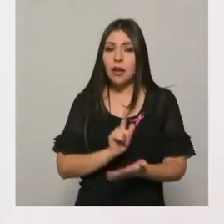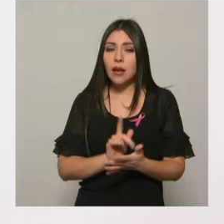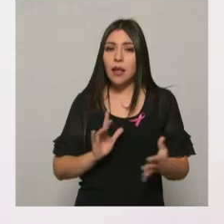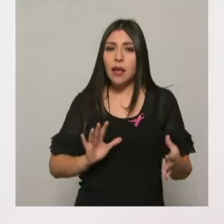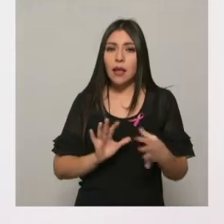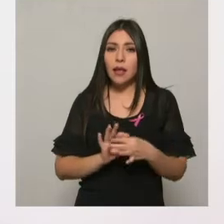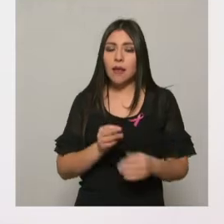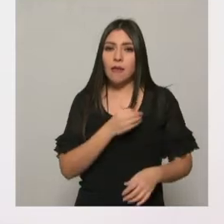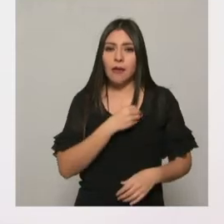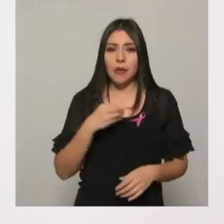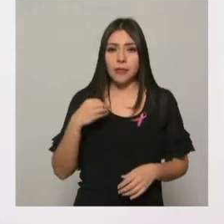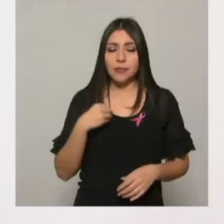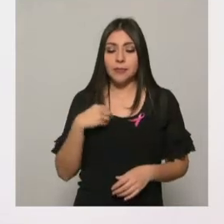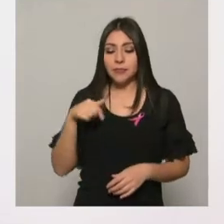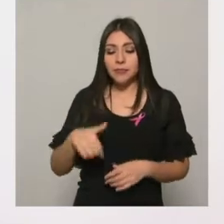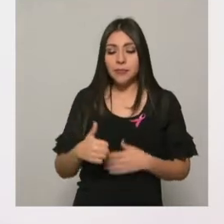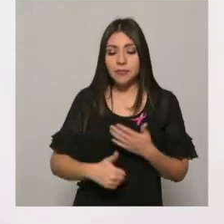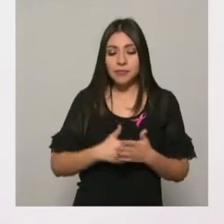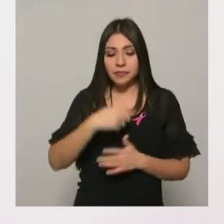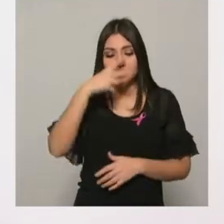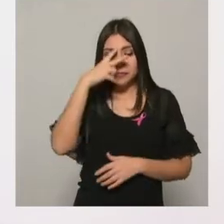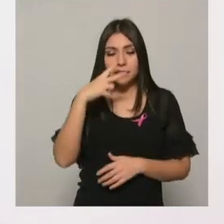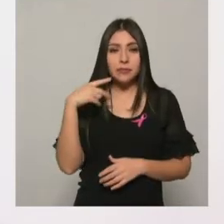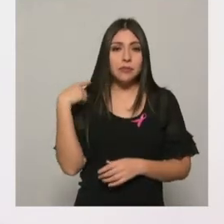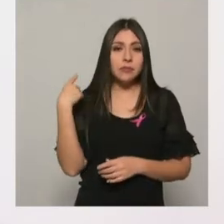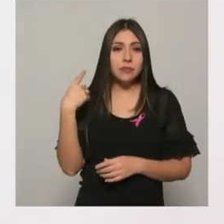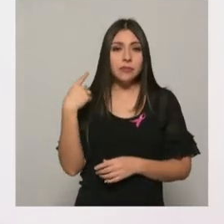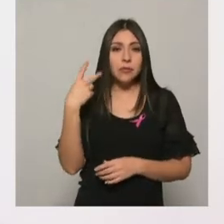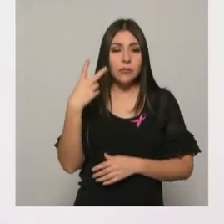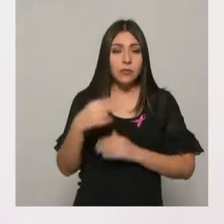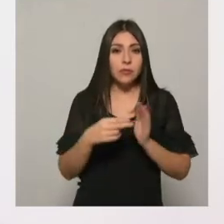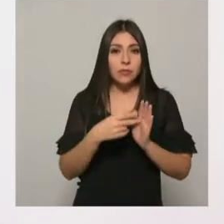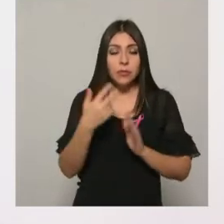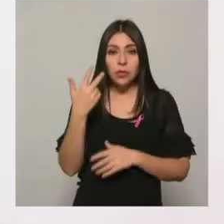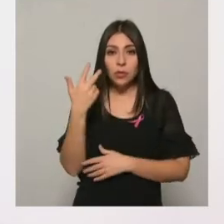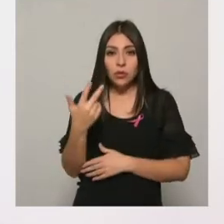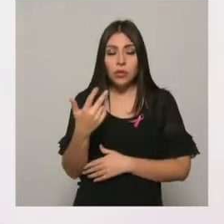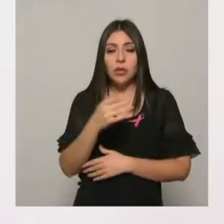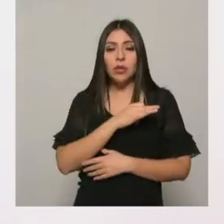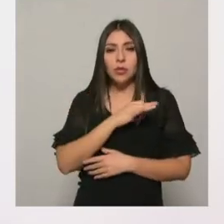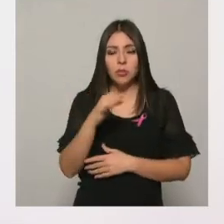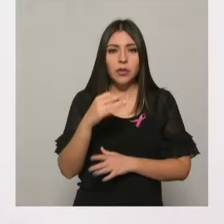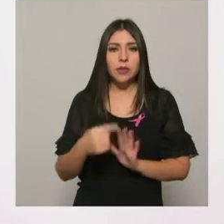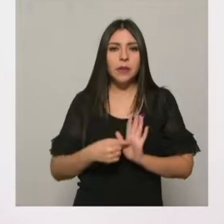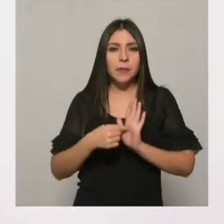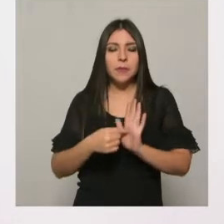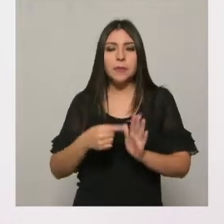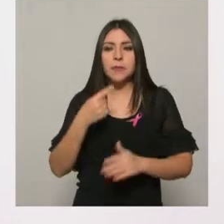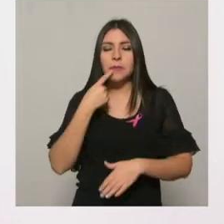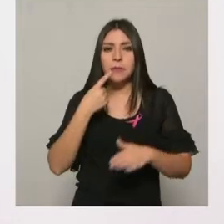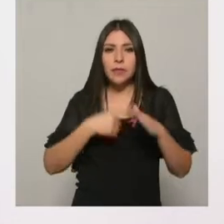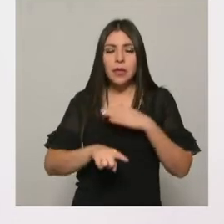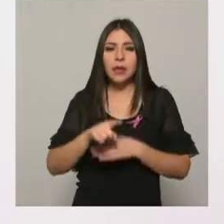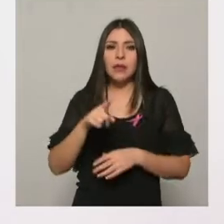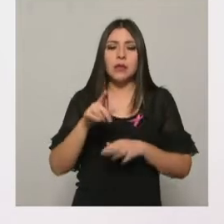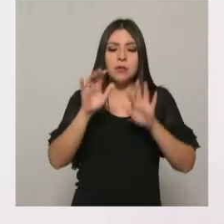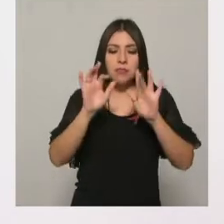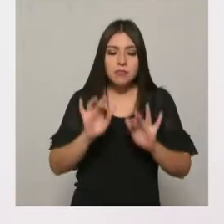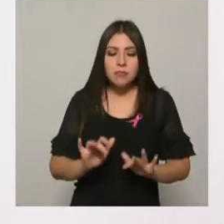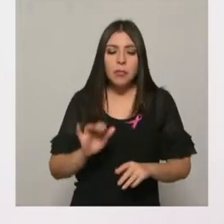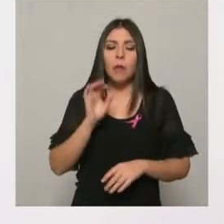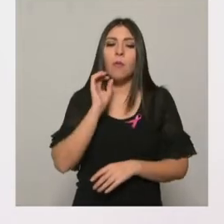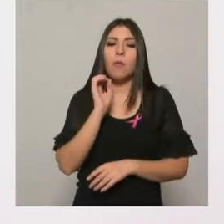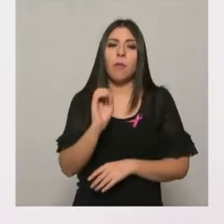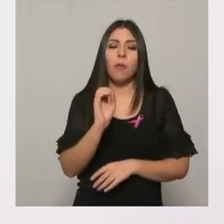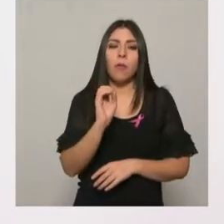de México, podemos presentar nuestras declaraciones ante la autoridad de forma escrita, o de forma oral, o